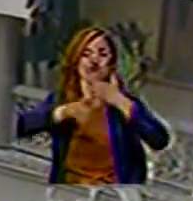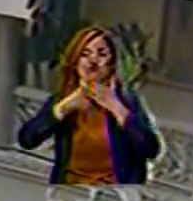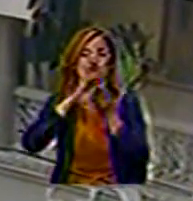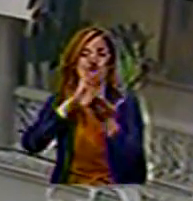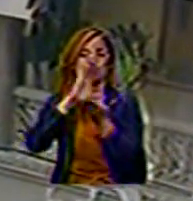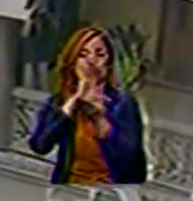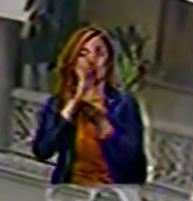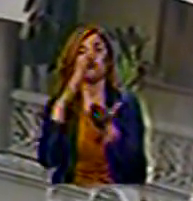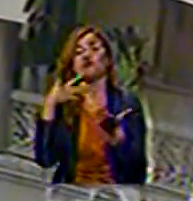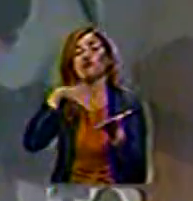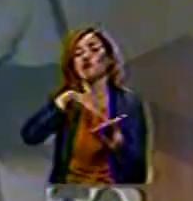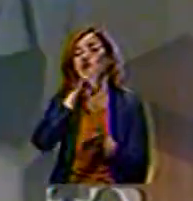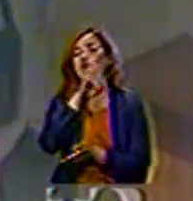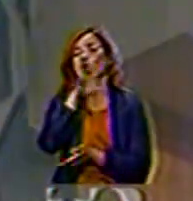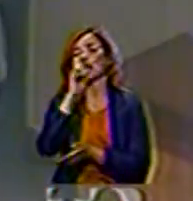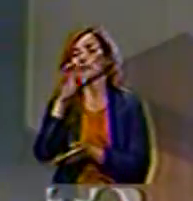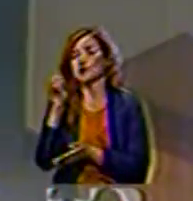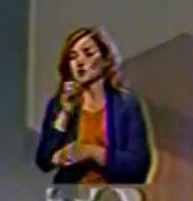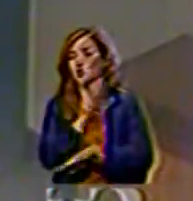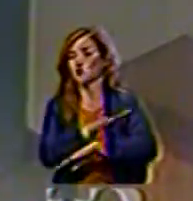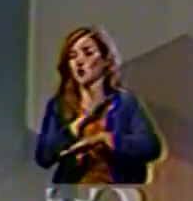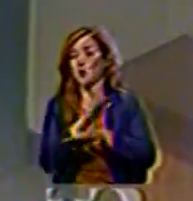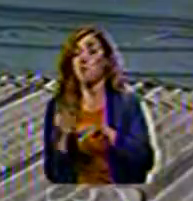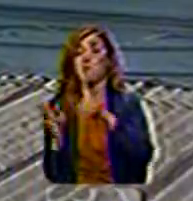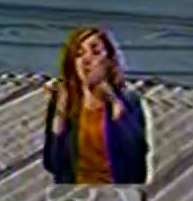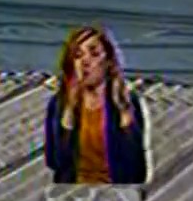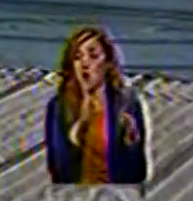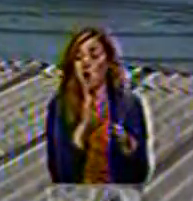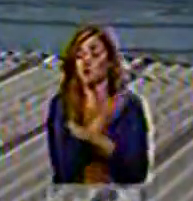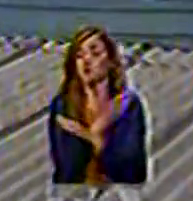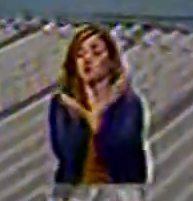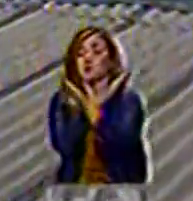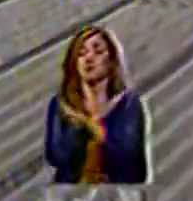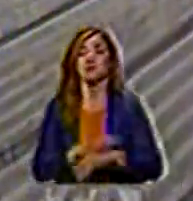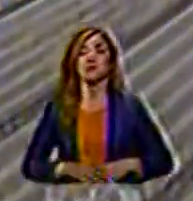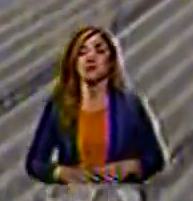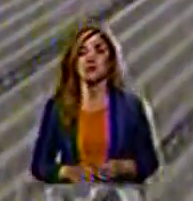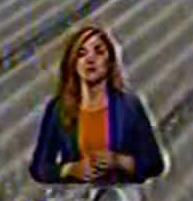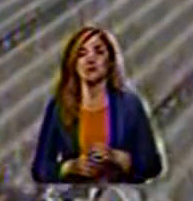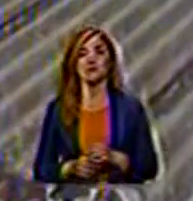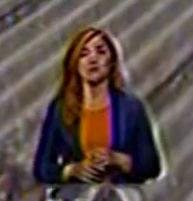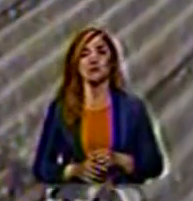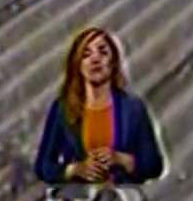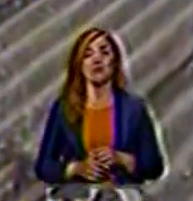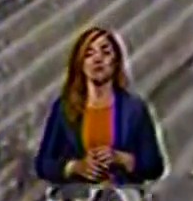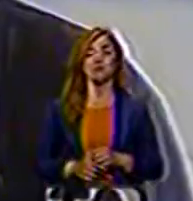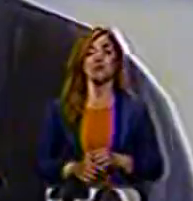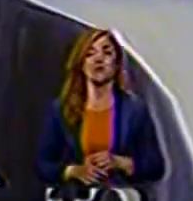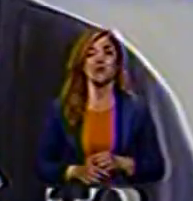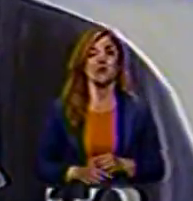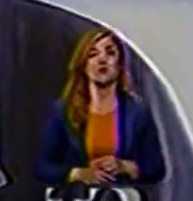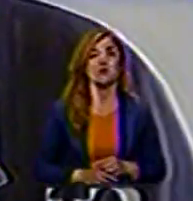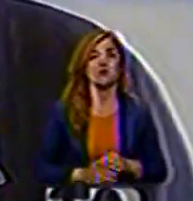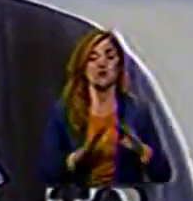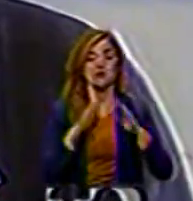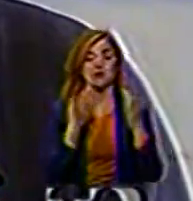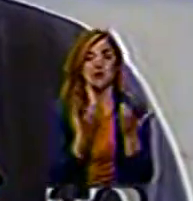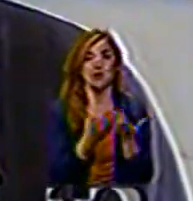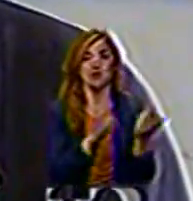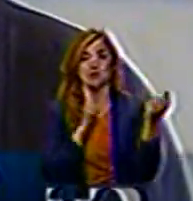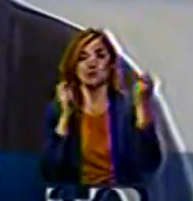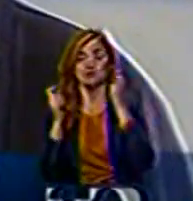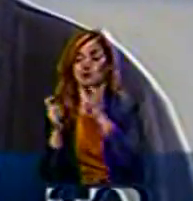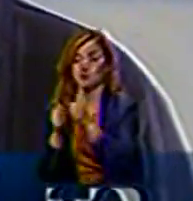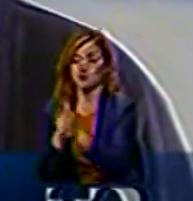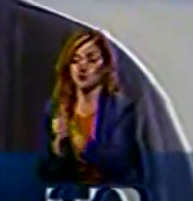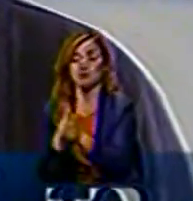alberga 1.300 alumnos, ya cuenta con un plan de contingencia ante este suceso. El plan nuestro es la reubicación de las clases que están más cercanas